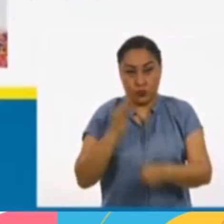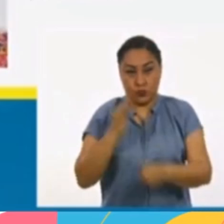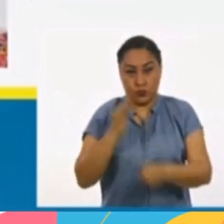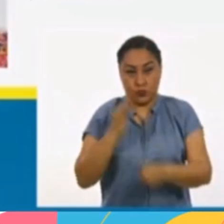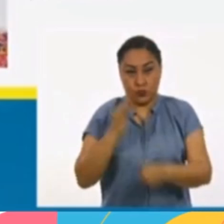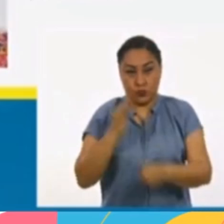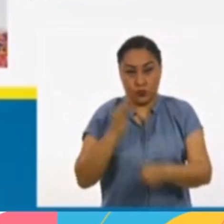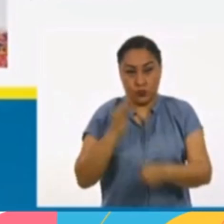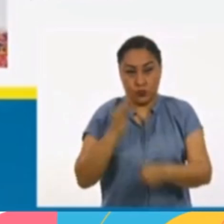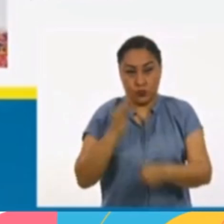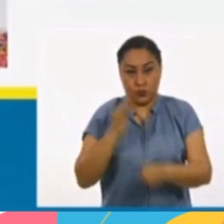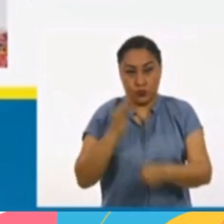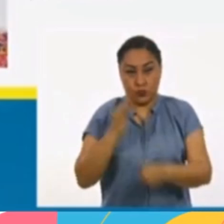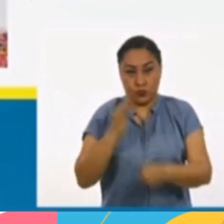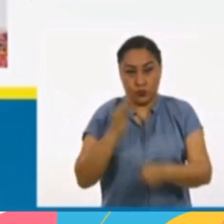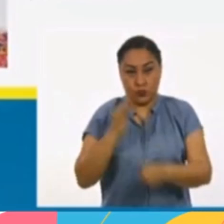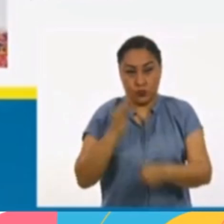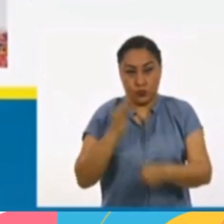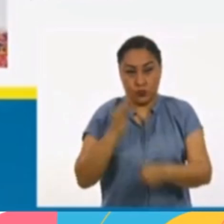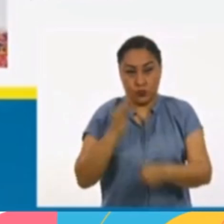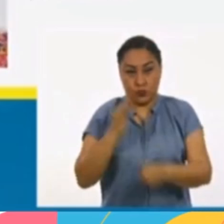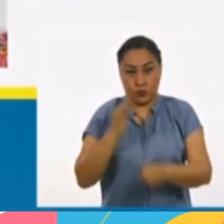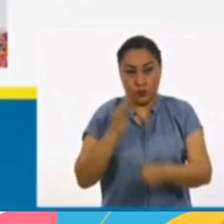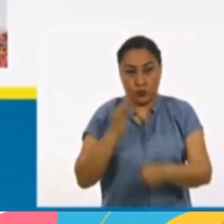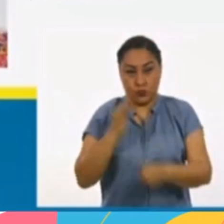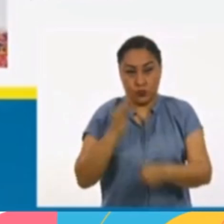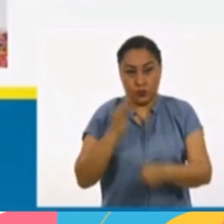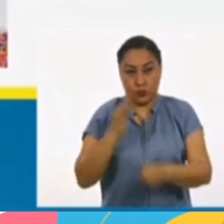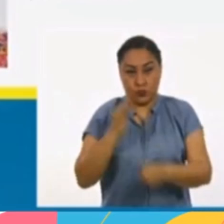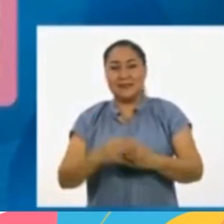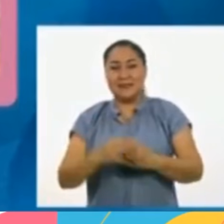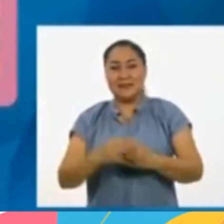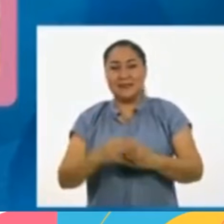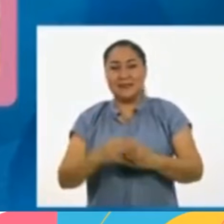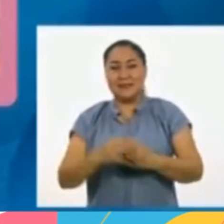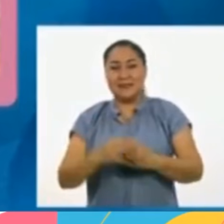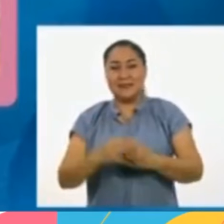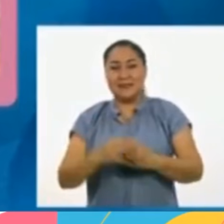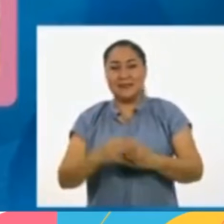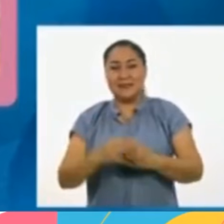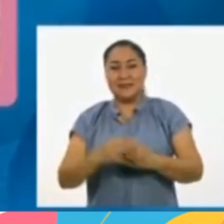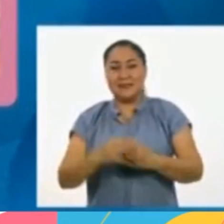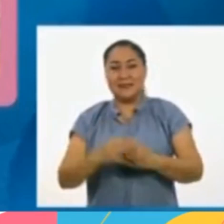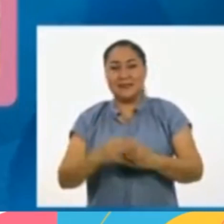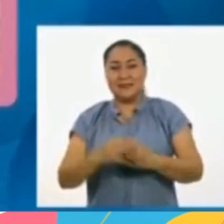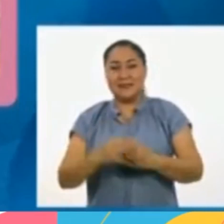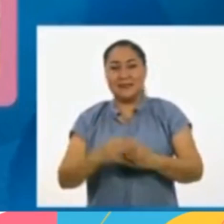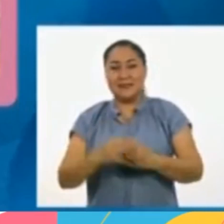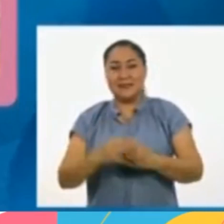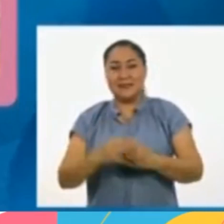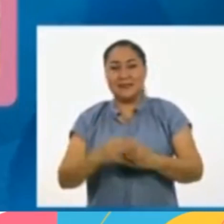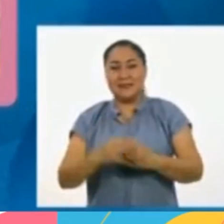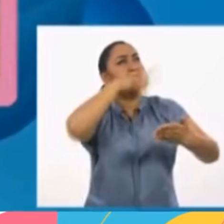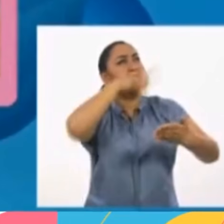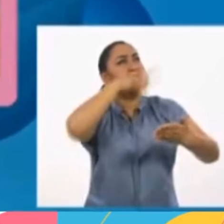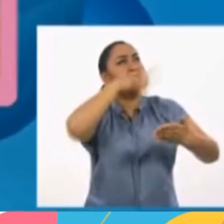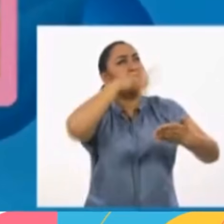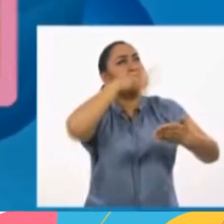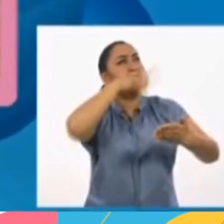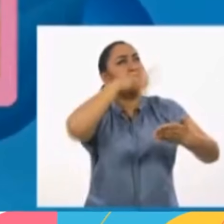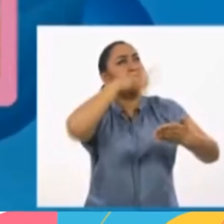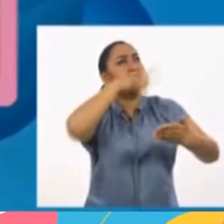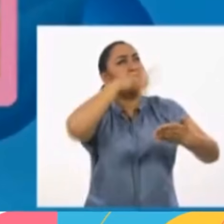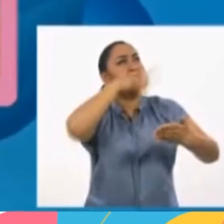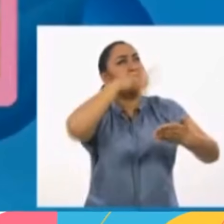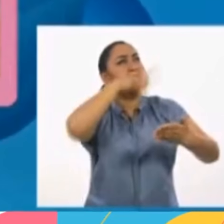es defensora de los derechos humanos y francisco toledo es un gran pintor veamos la historia de tere tere quiere trabajar en el teatro su papá le dice que